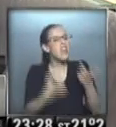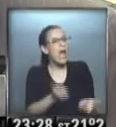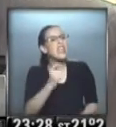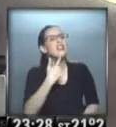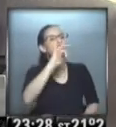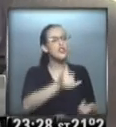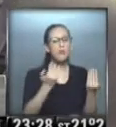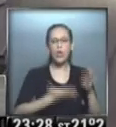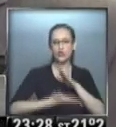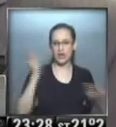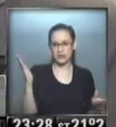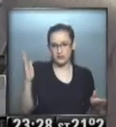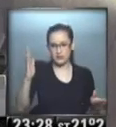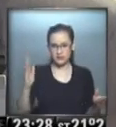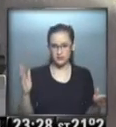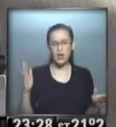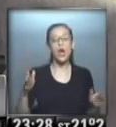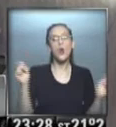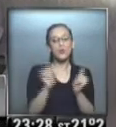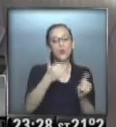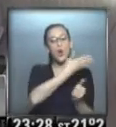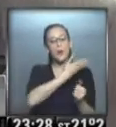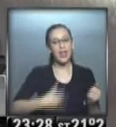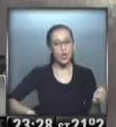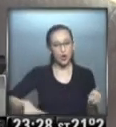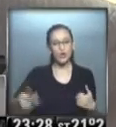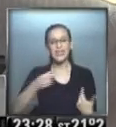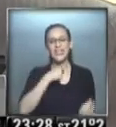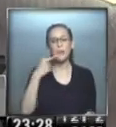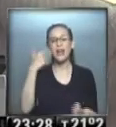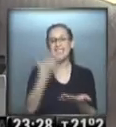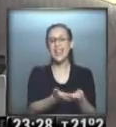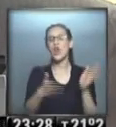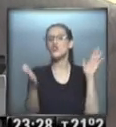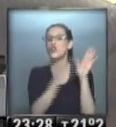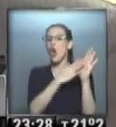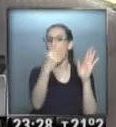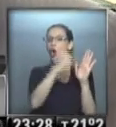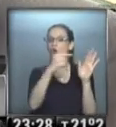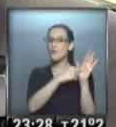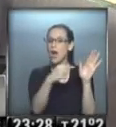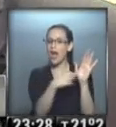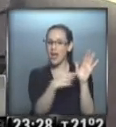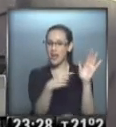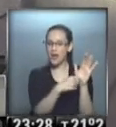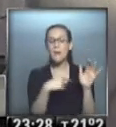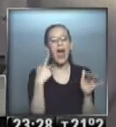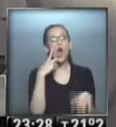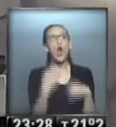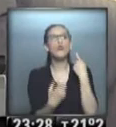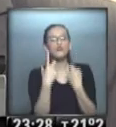a, prontamente, con el gobernador hemos decidido presentar alguna norma de regulación de estos requisitos para